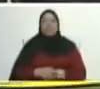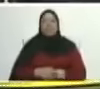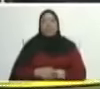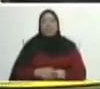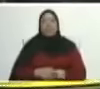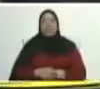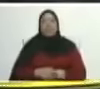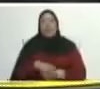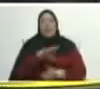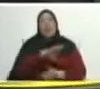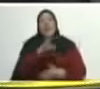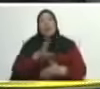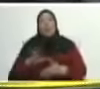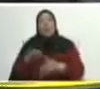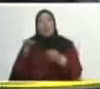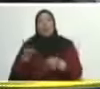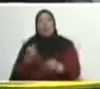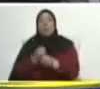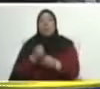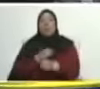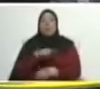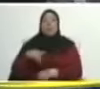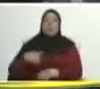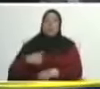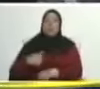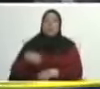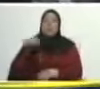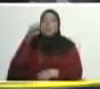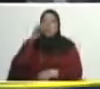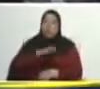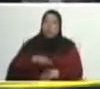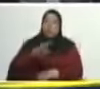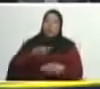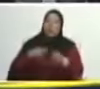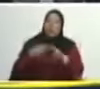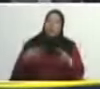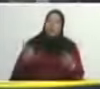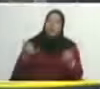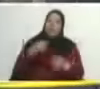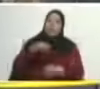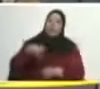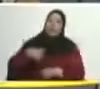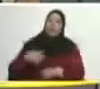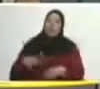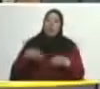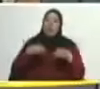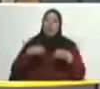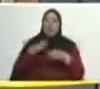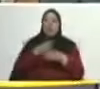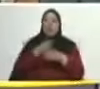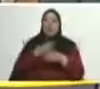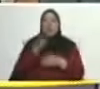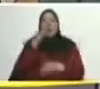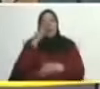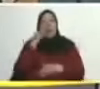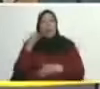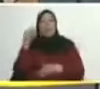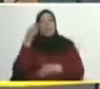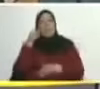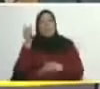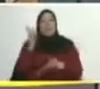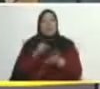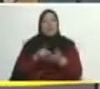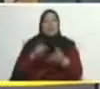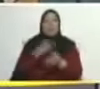y el Caribe como, que, para que sea reconocida como una zona de paz. Nuestro conocimiento compartido y experiencias